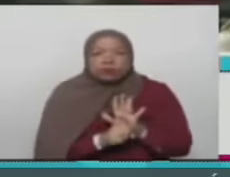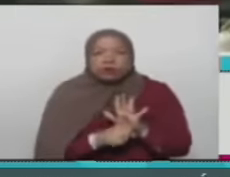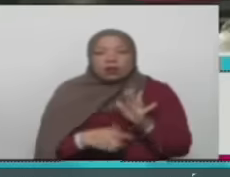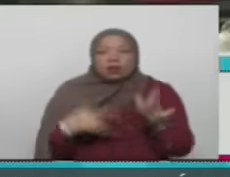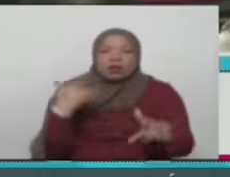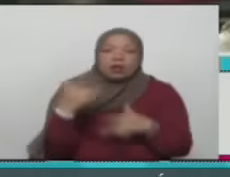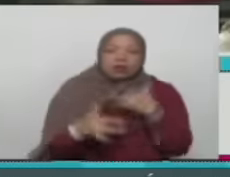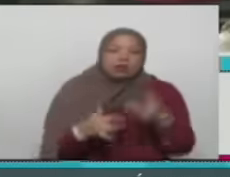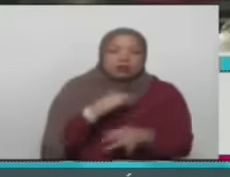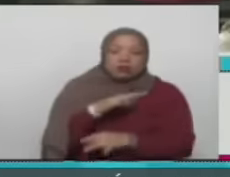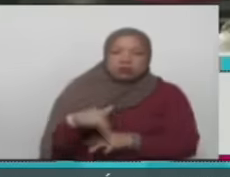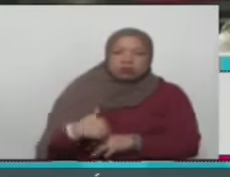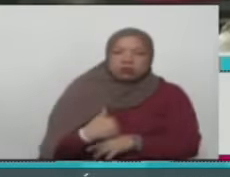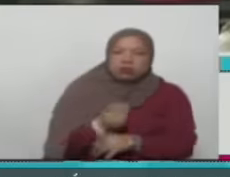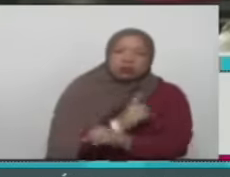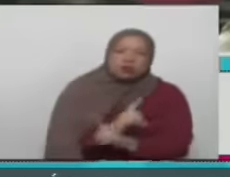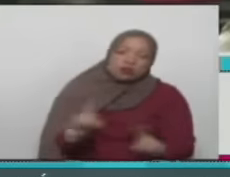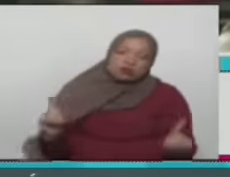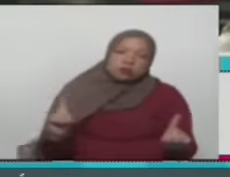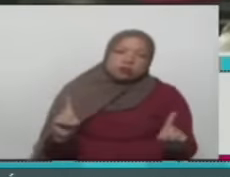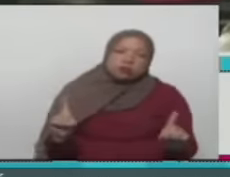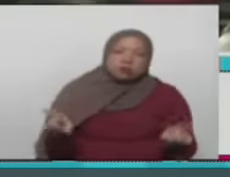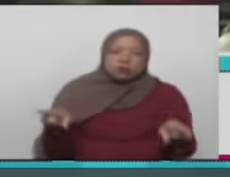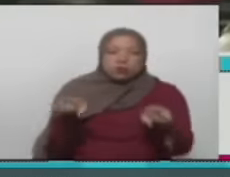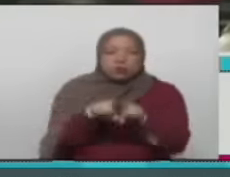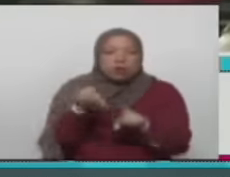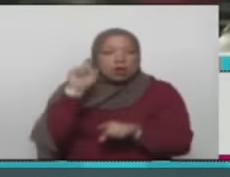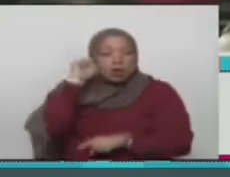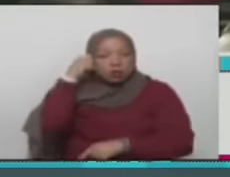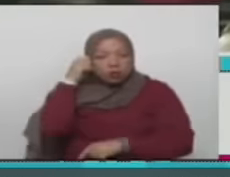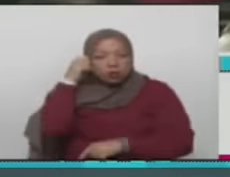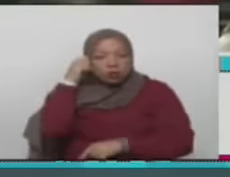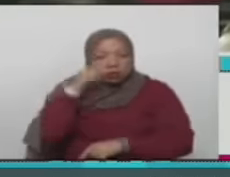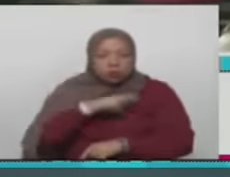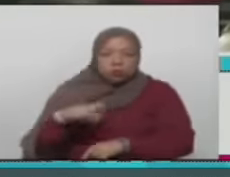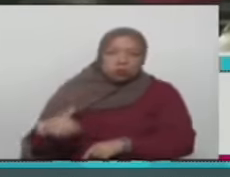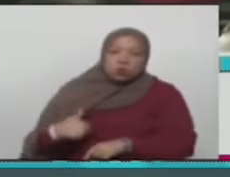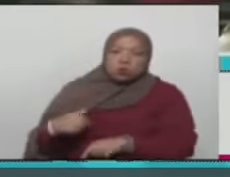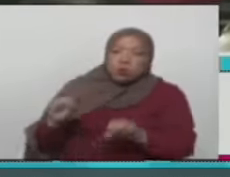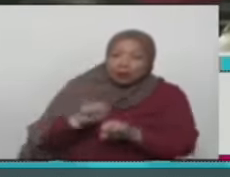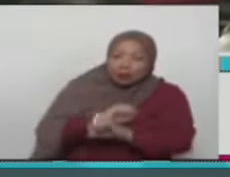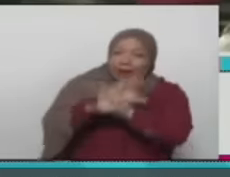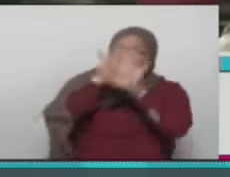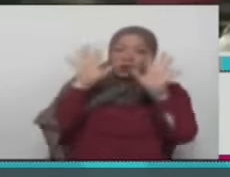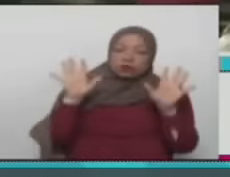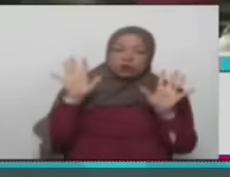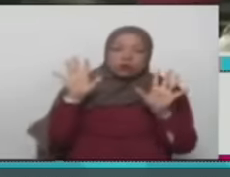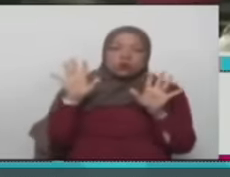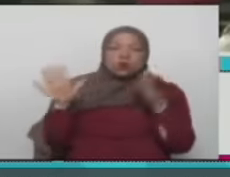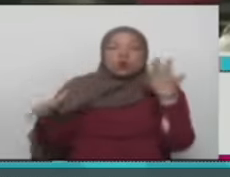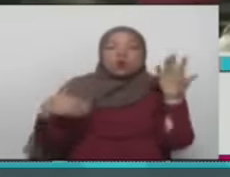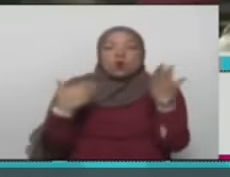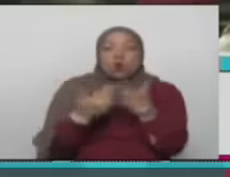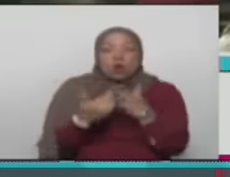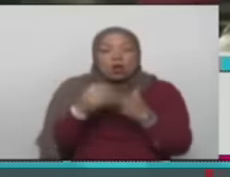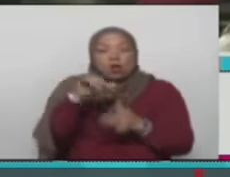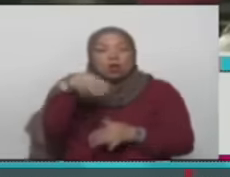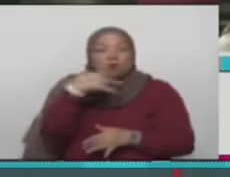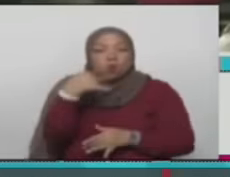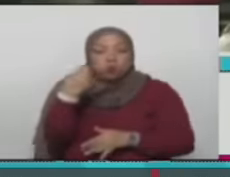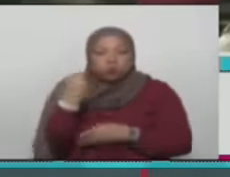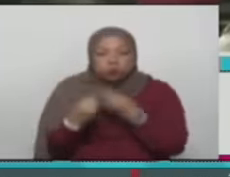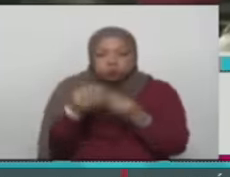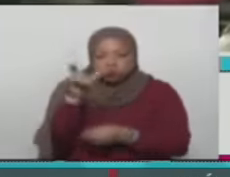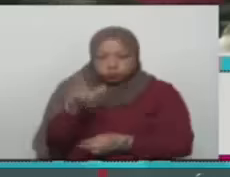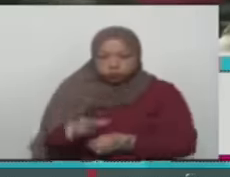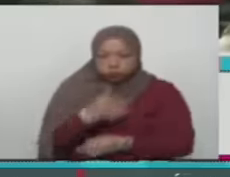fraude, demuéstrelo. Aquí está, pues. Nosotros, claro, tenemos ventajas como la de tener a Jorge